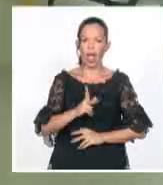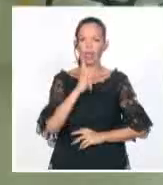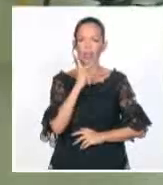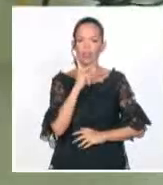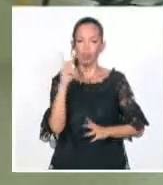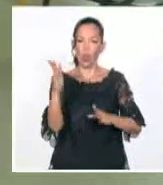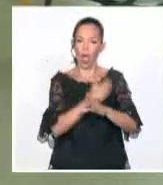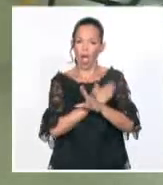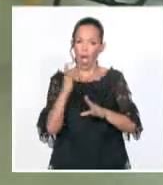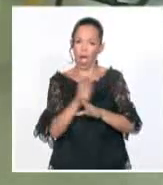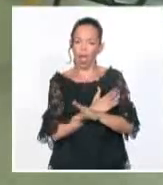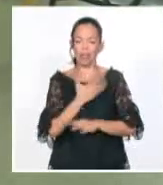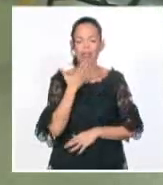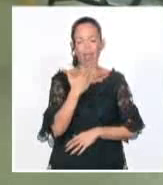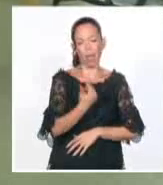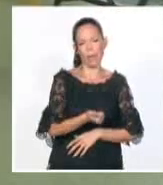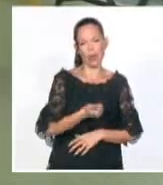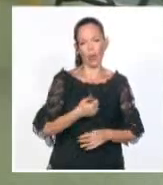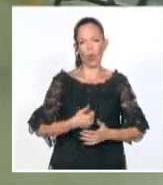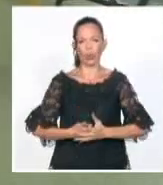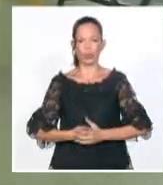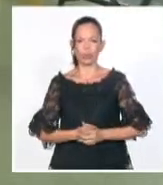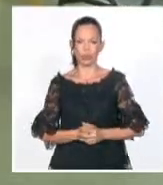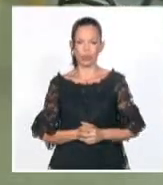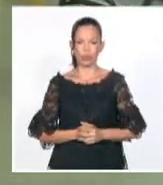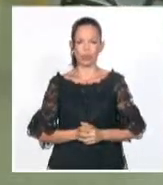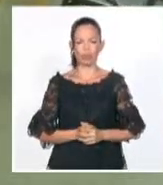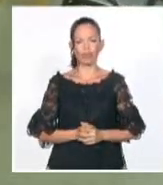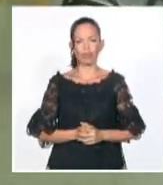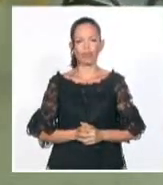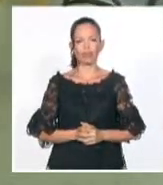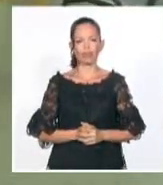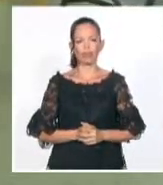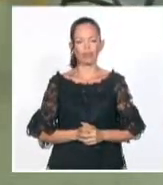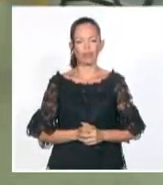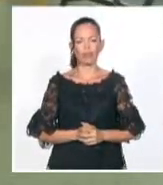pronóstico. Desde Venezuela, Rafael Alemáñez, Michael Molina y Amalia Ramos para el Canal Cubano de Noticias.